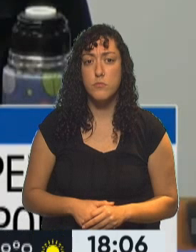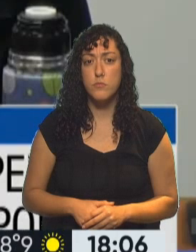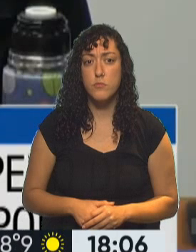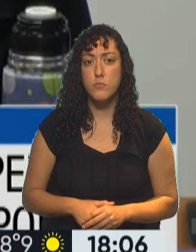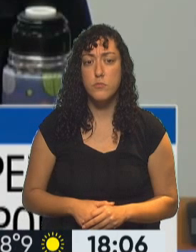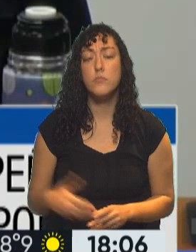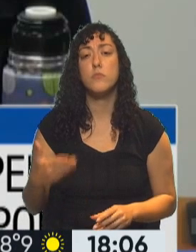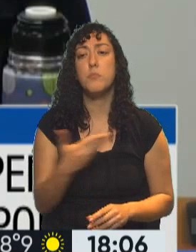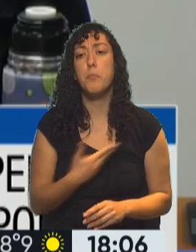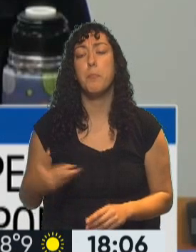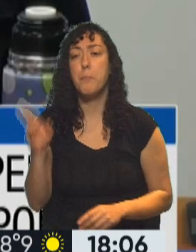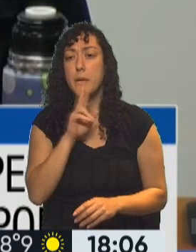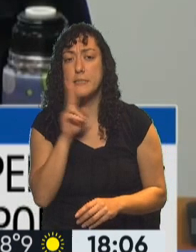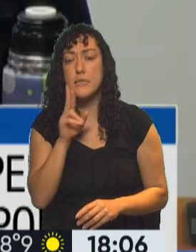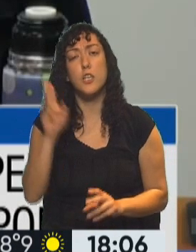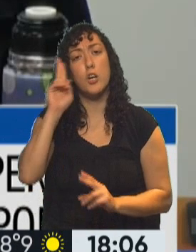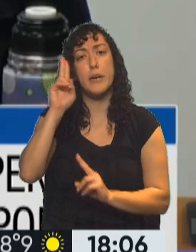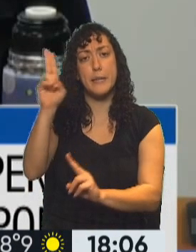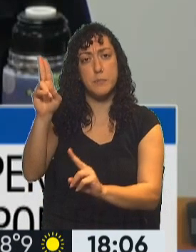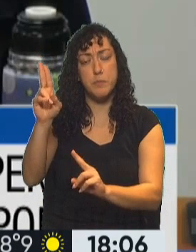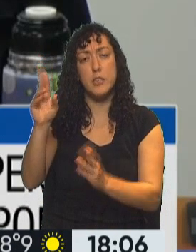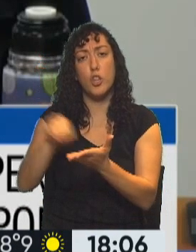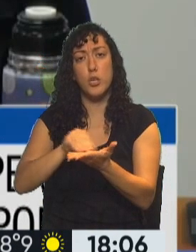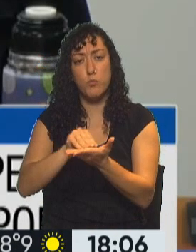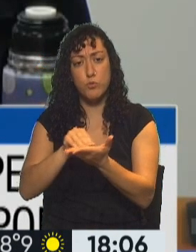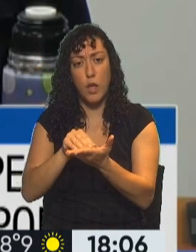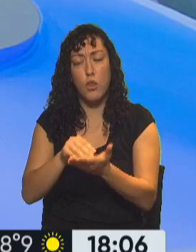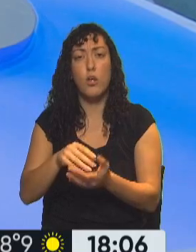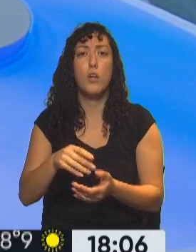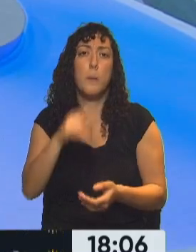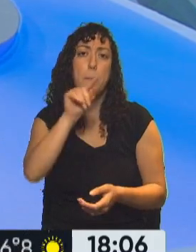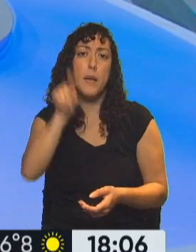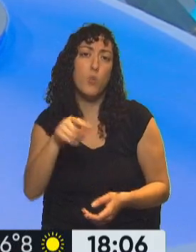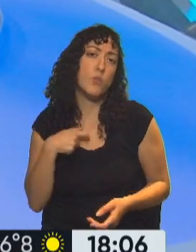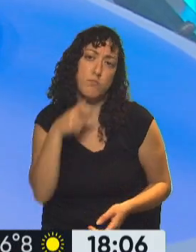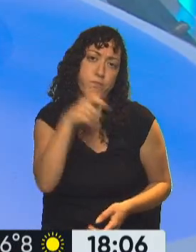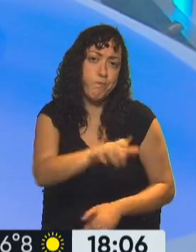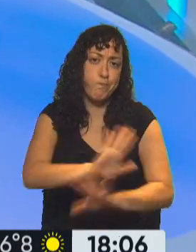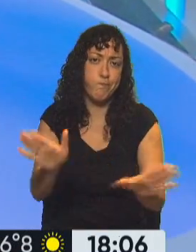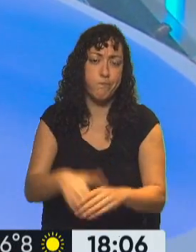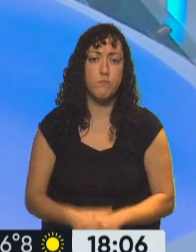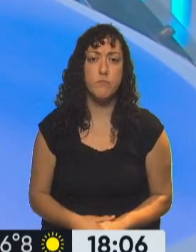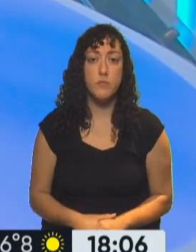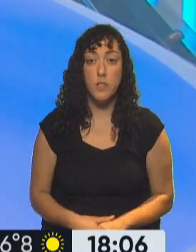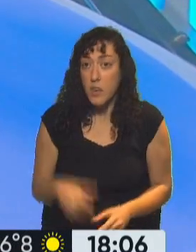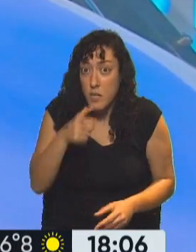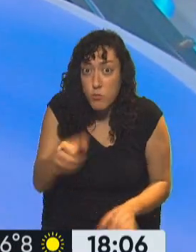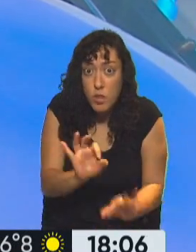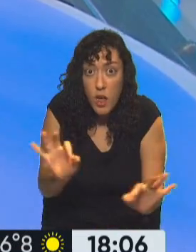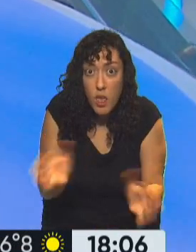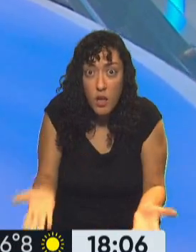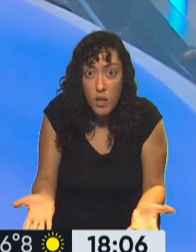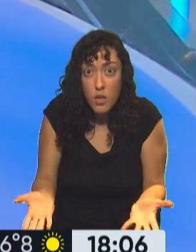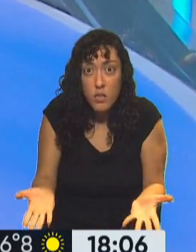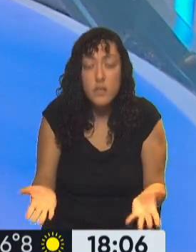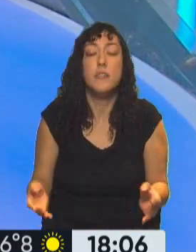Señora Presidenta, con el mayor de los respetos al señor diputado, ya respondí la pregunta. El tipo no responde nada. No, básicamente se